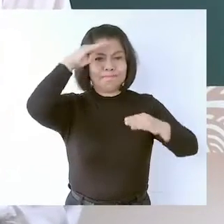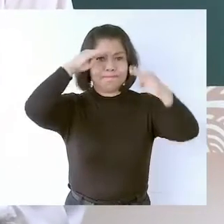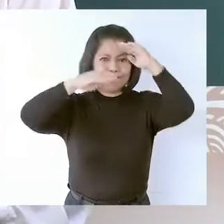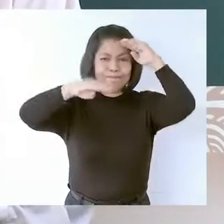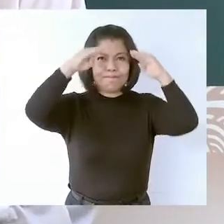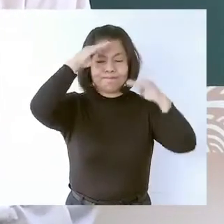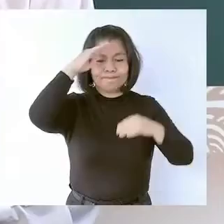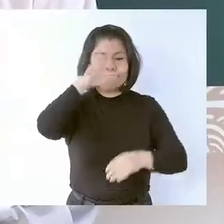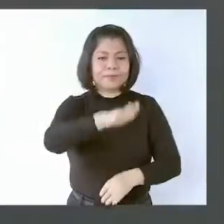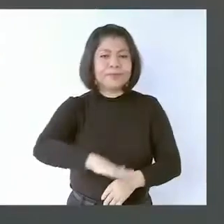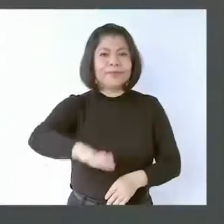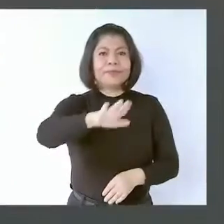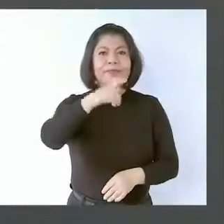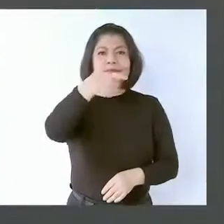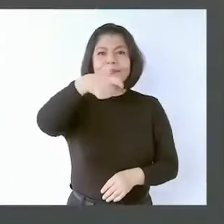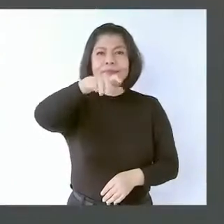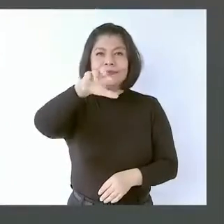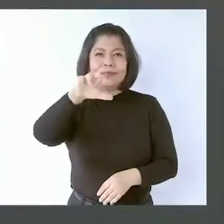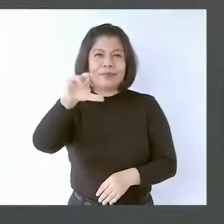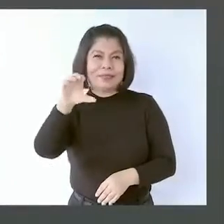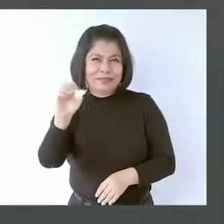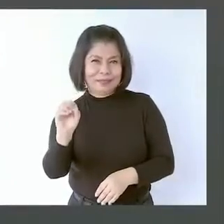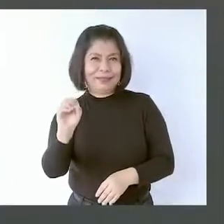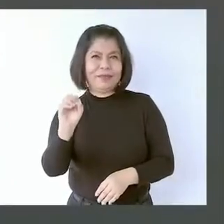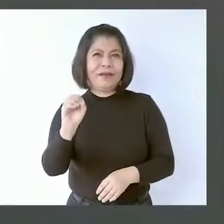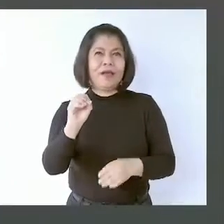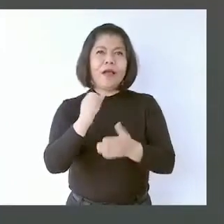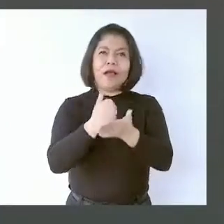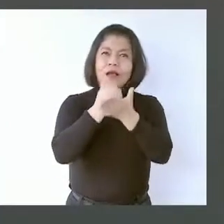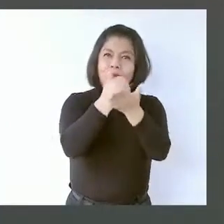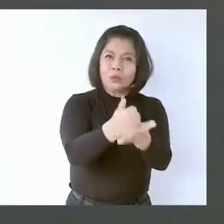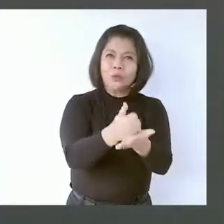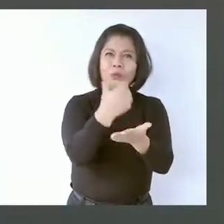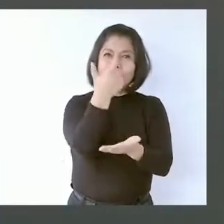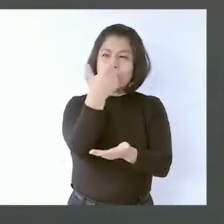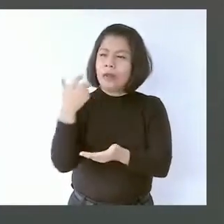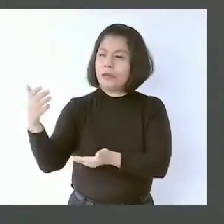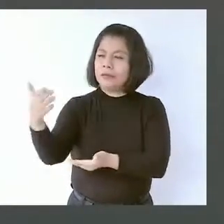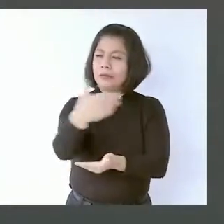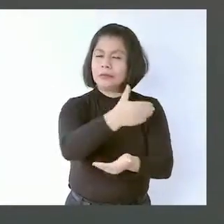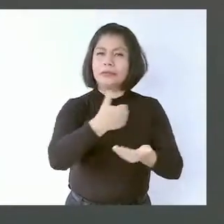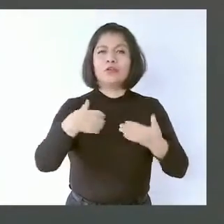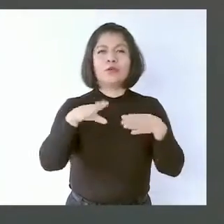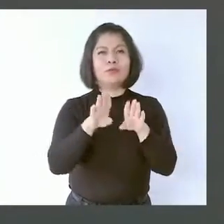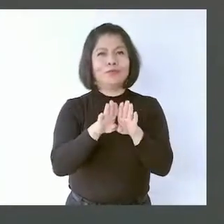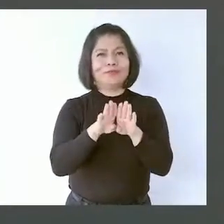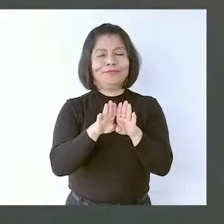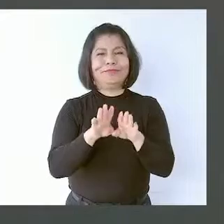de Quintana Roo, a esos transportistas, que yo por eso creo que están